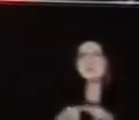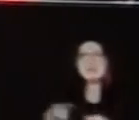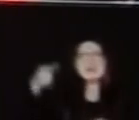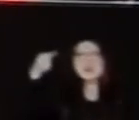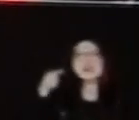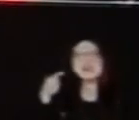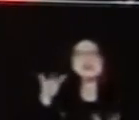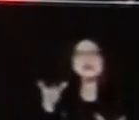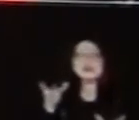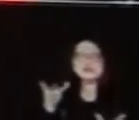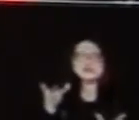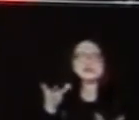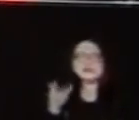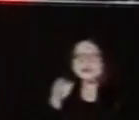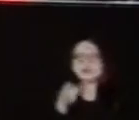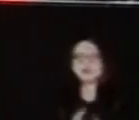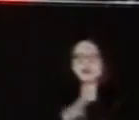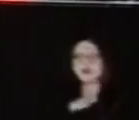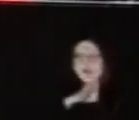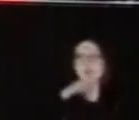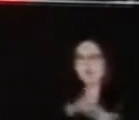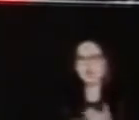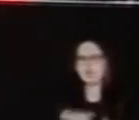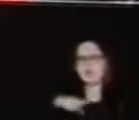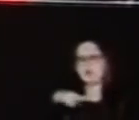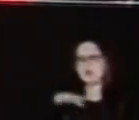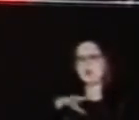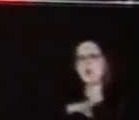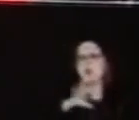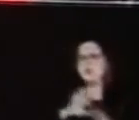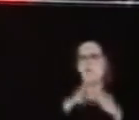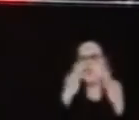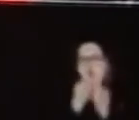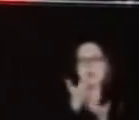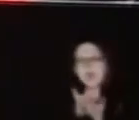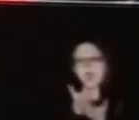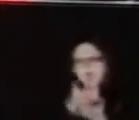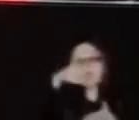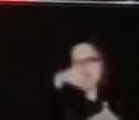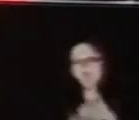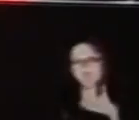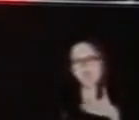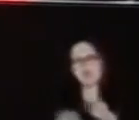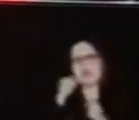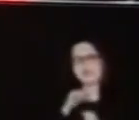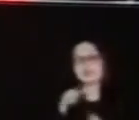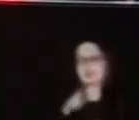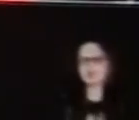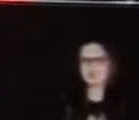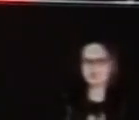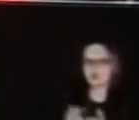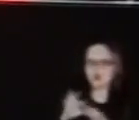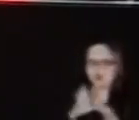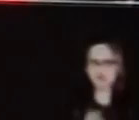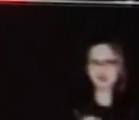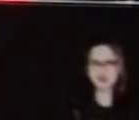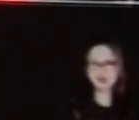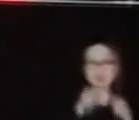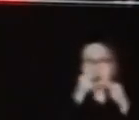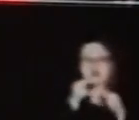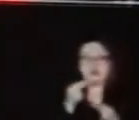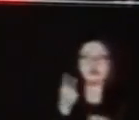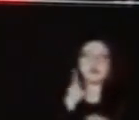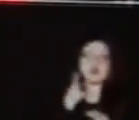no sólo por el fracaso del modelo económico neoliberal aplicado en